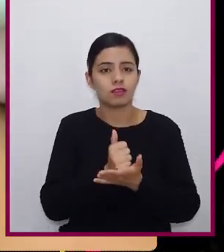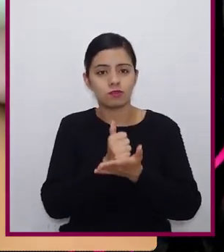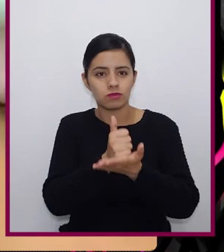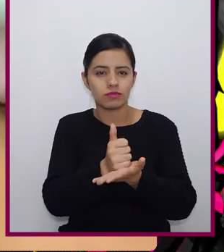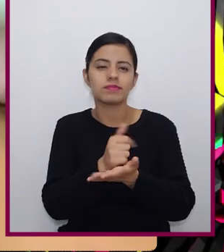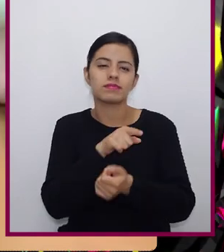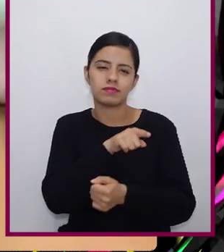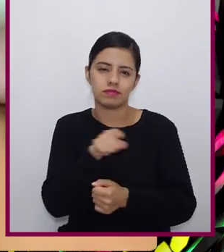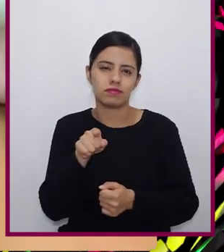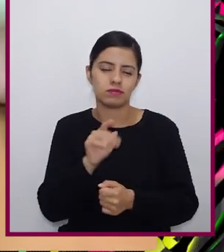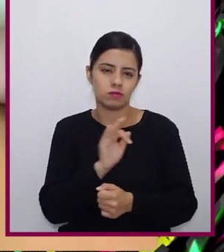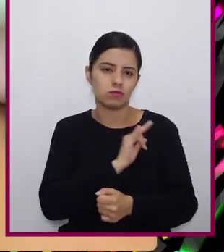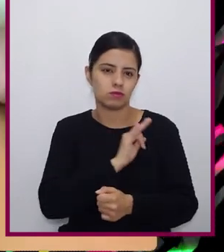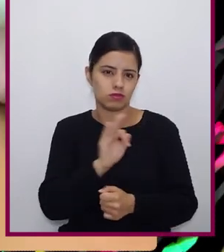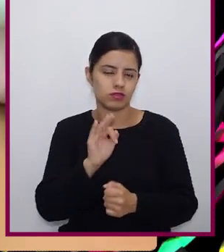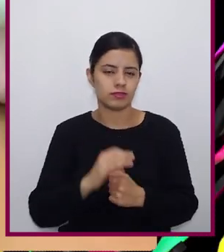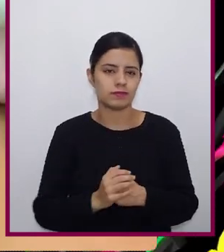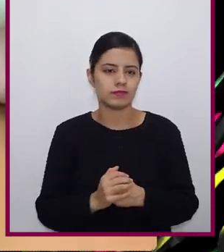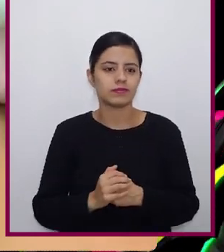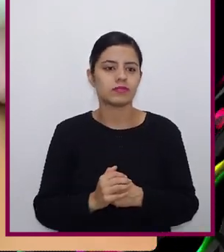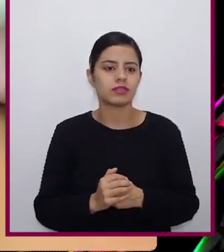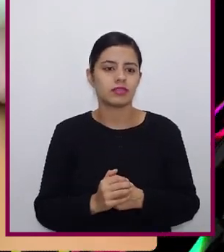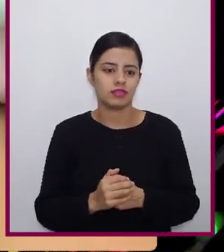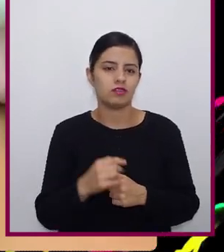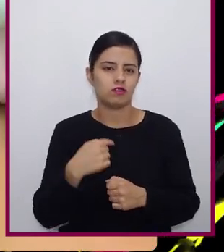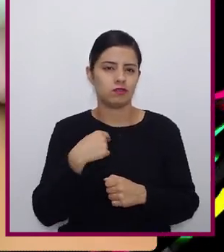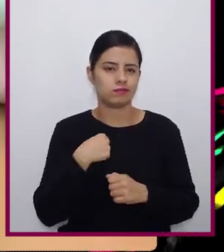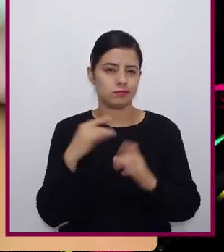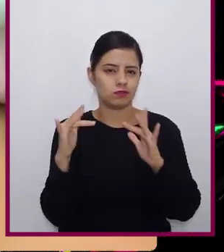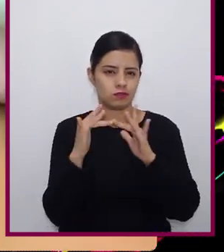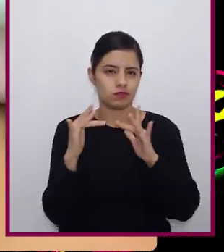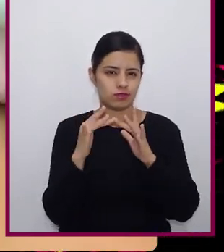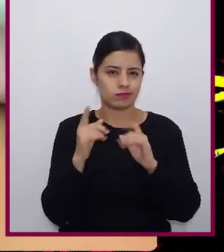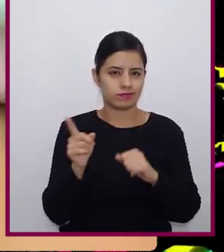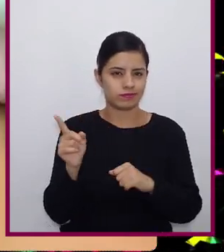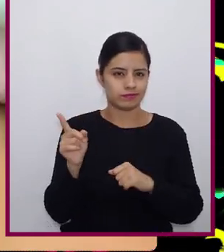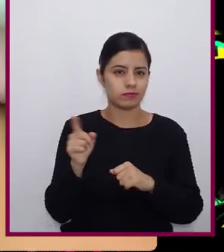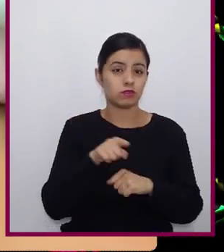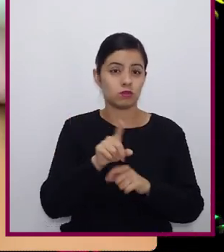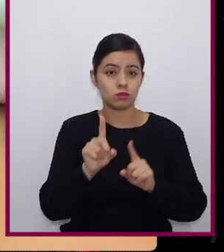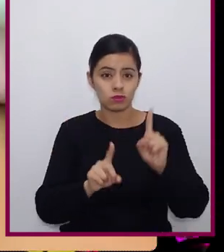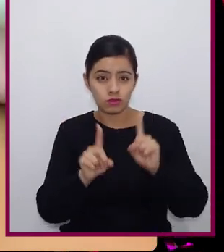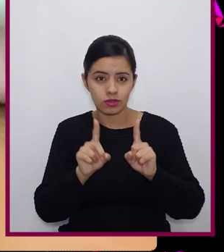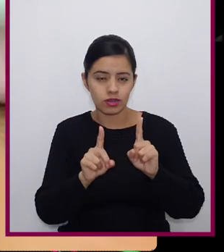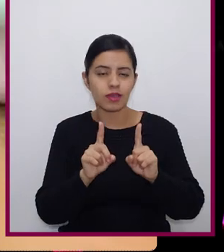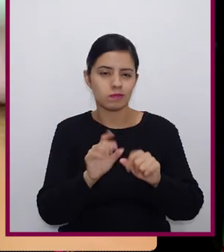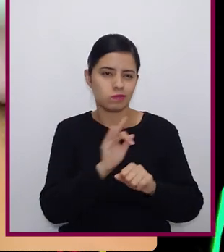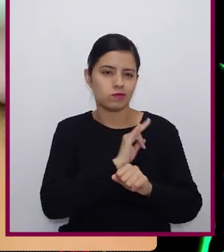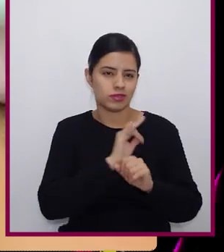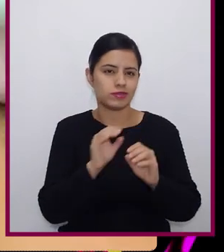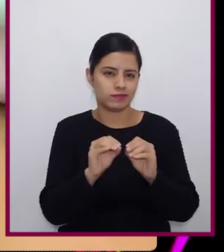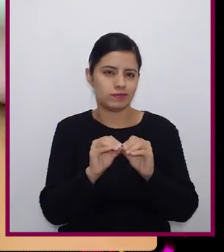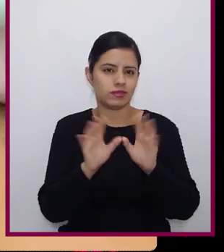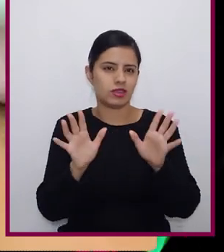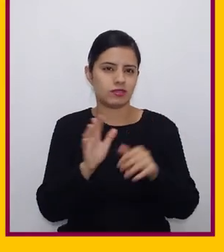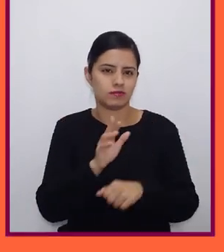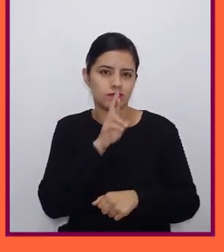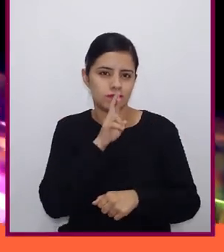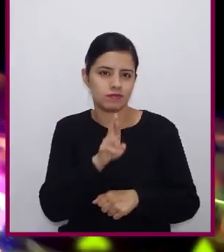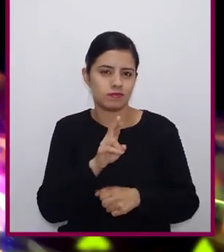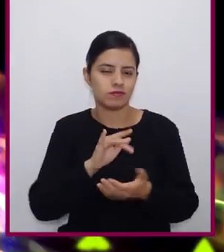muchísima utilidad, y a continuación les dejo mi contacto para cualquier aclaración o duda que quieran hacerme. Gracias, hasta